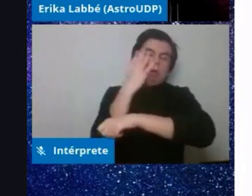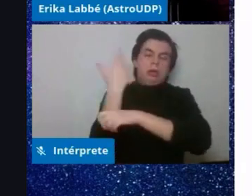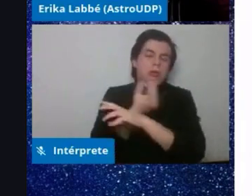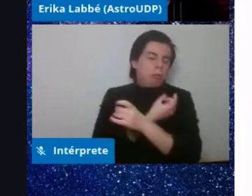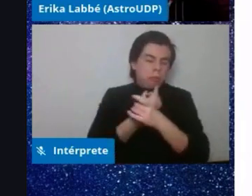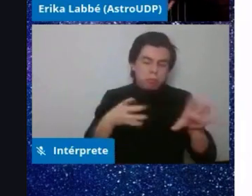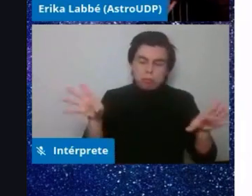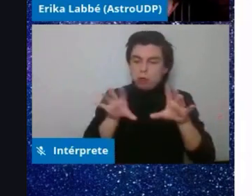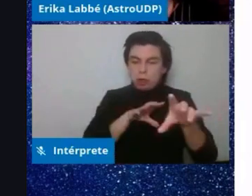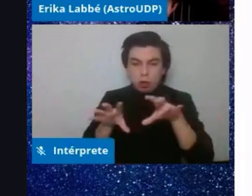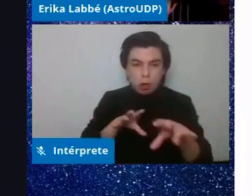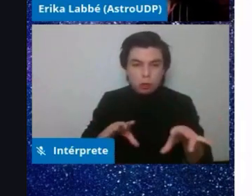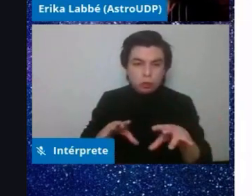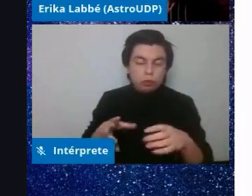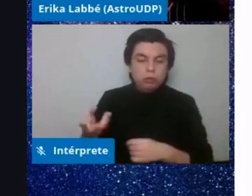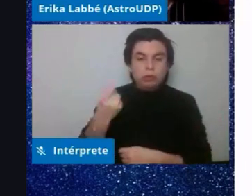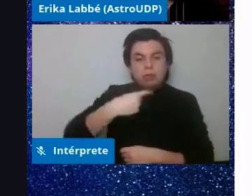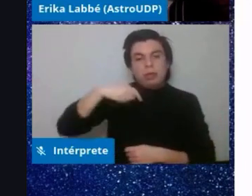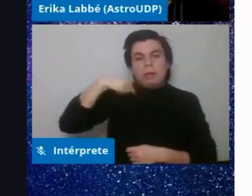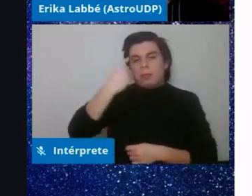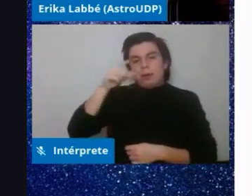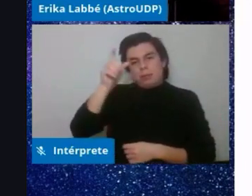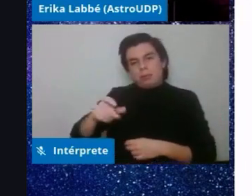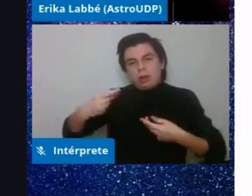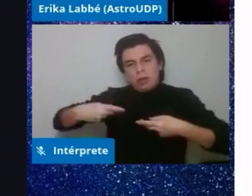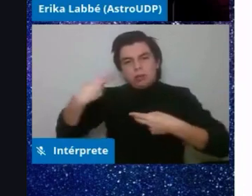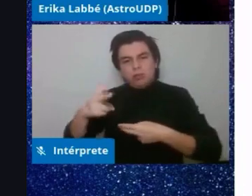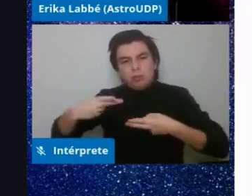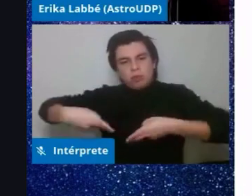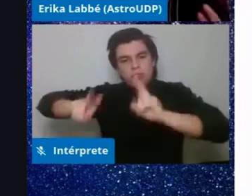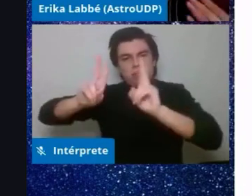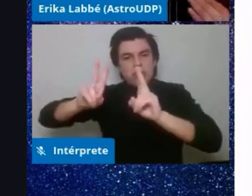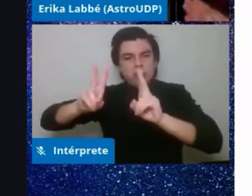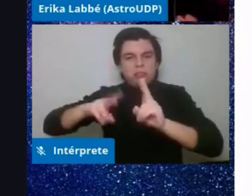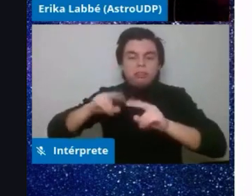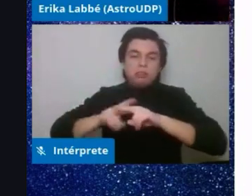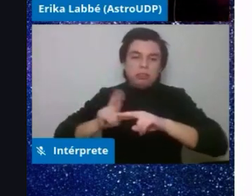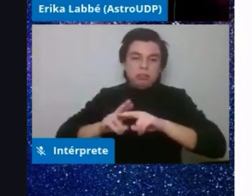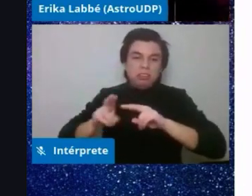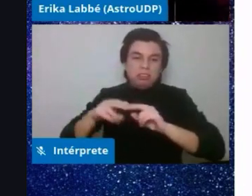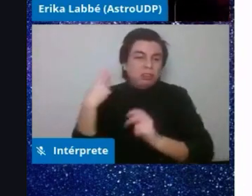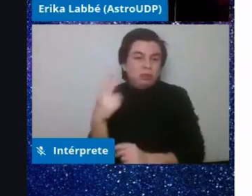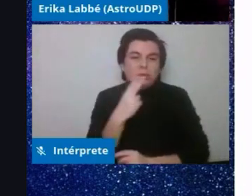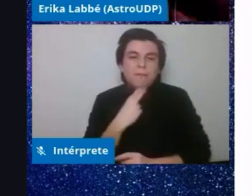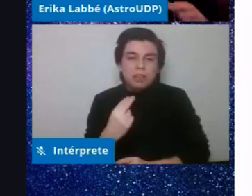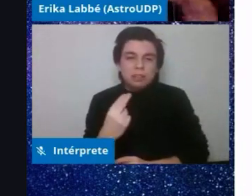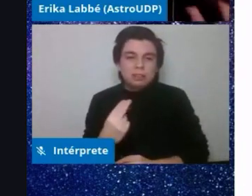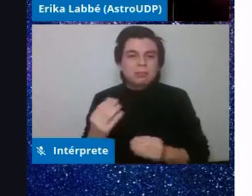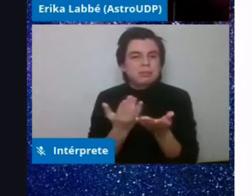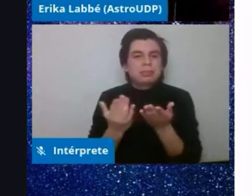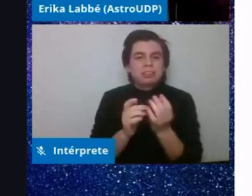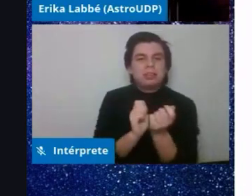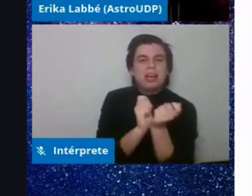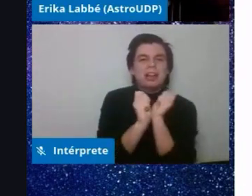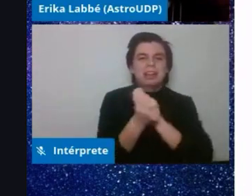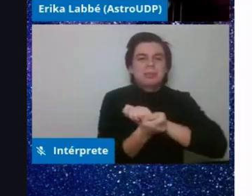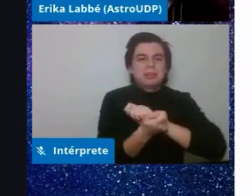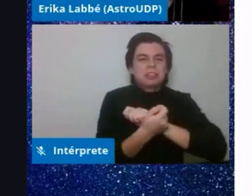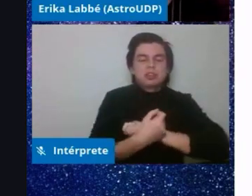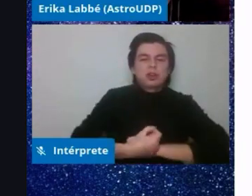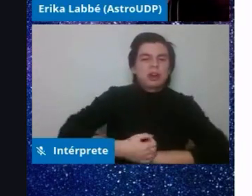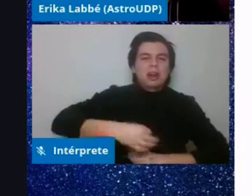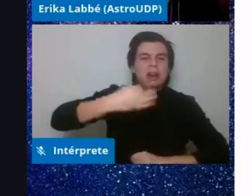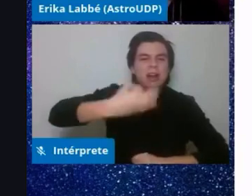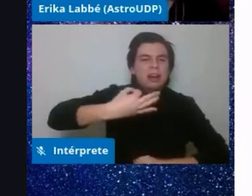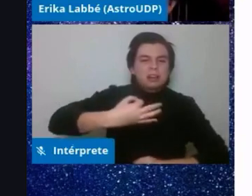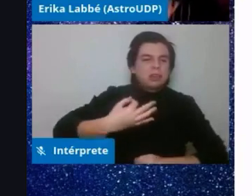el derecho que tienen las personas a desenvolverse normalmente en su vida, entonces los ajustes razonables son como un mecanismo que hay